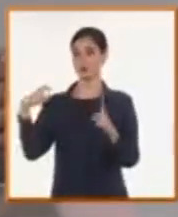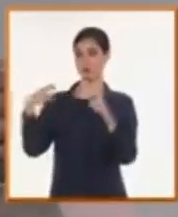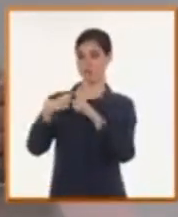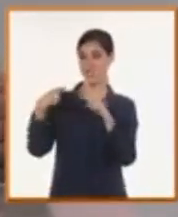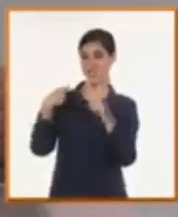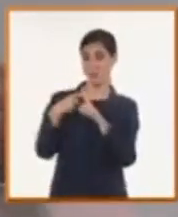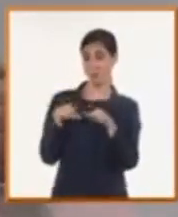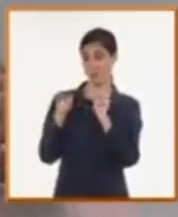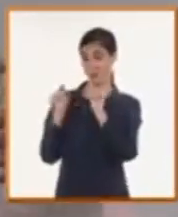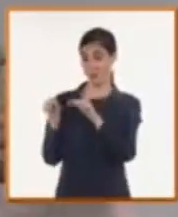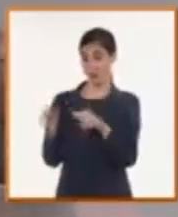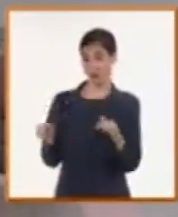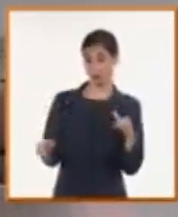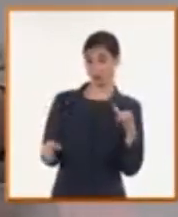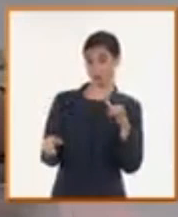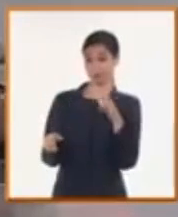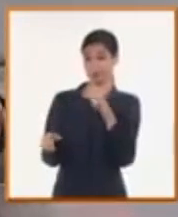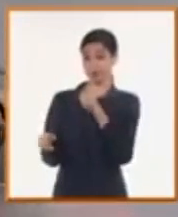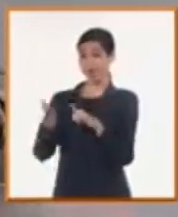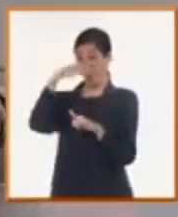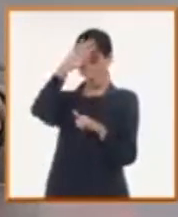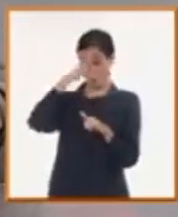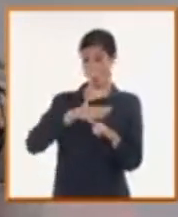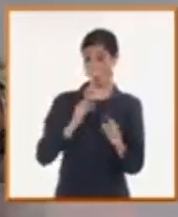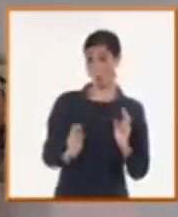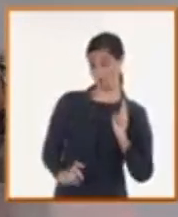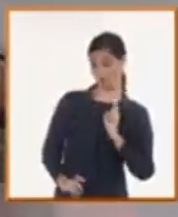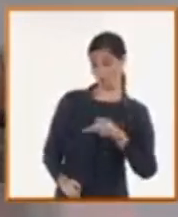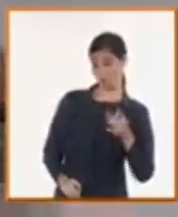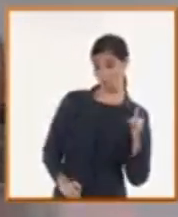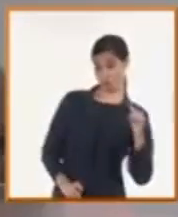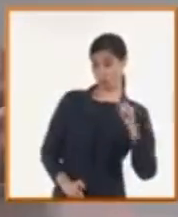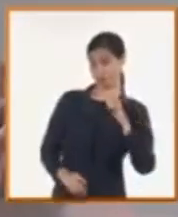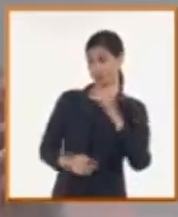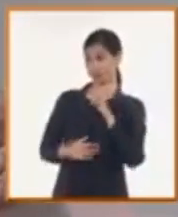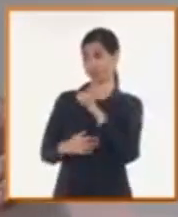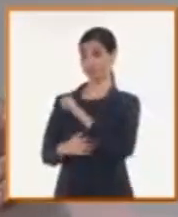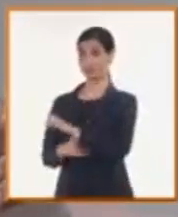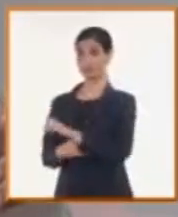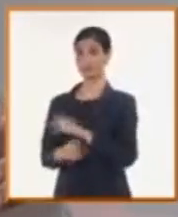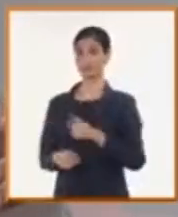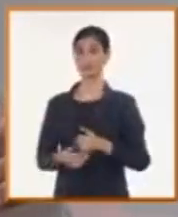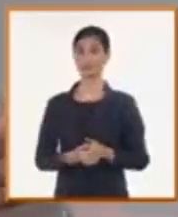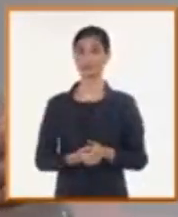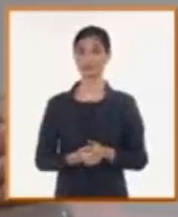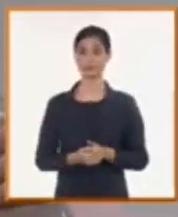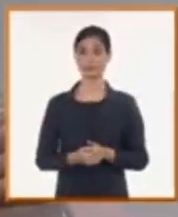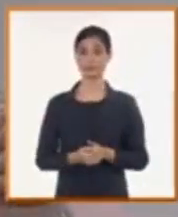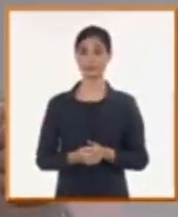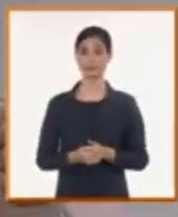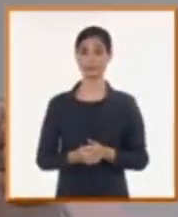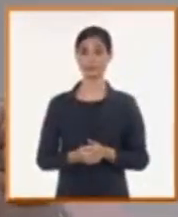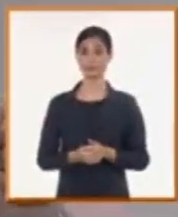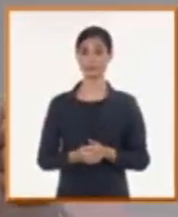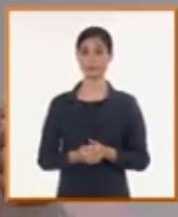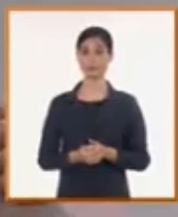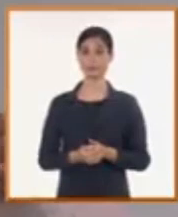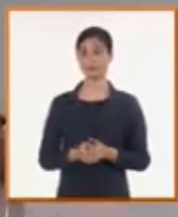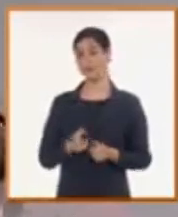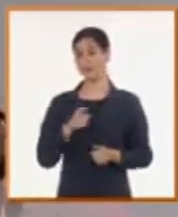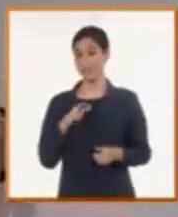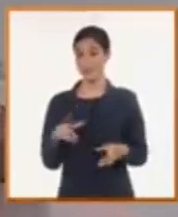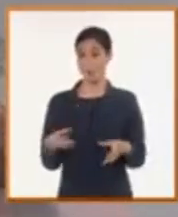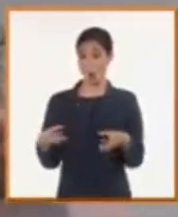vez que ese... ese bloque de tropas que hacía referencia el coronel